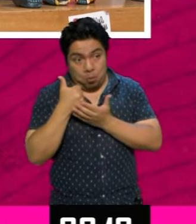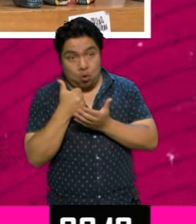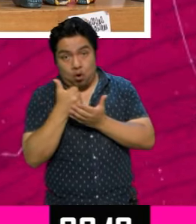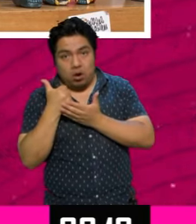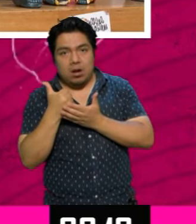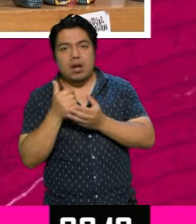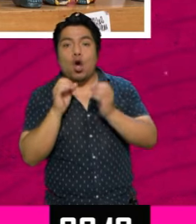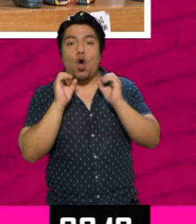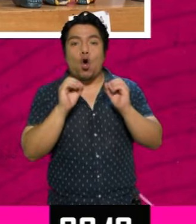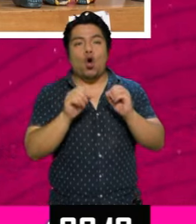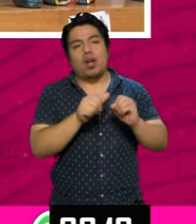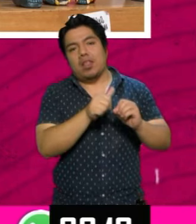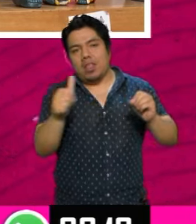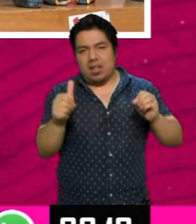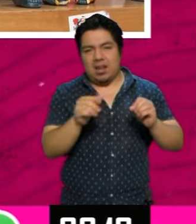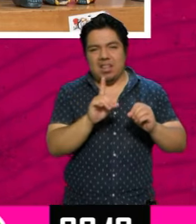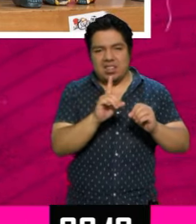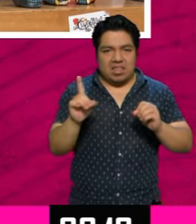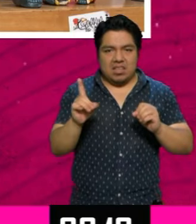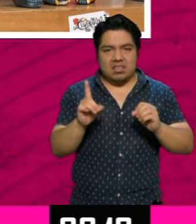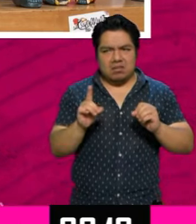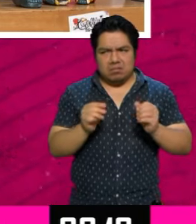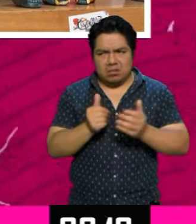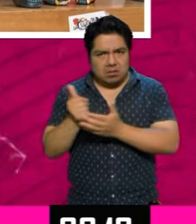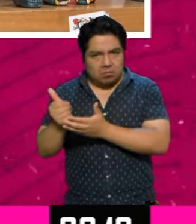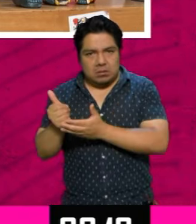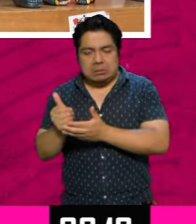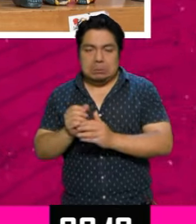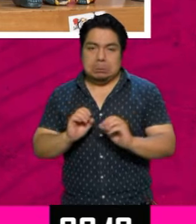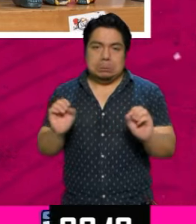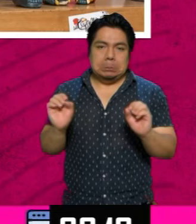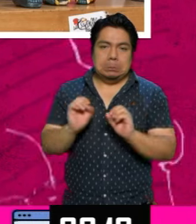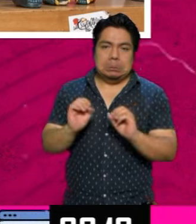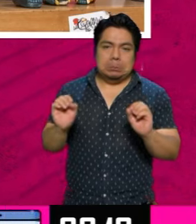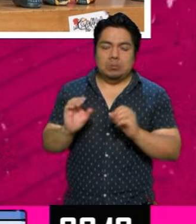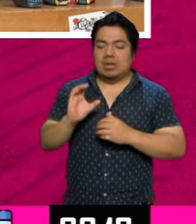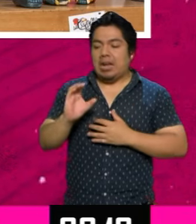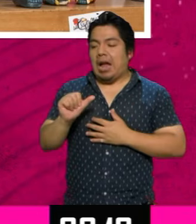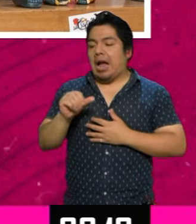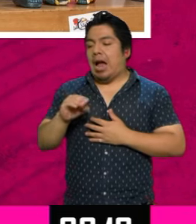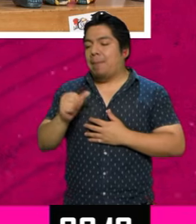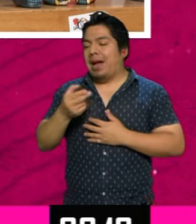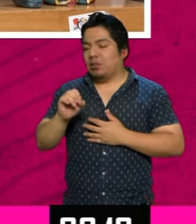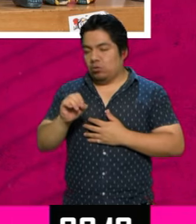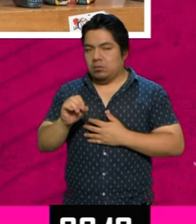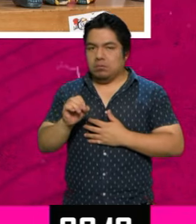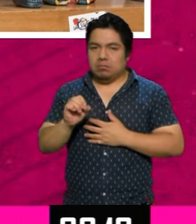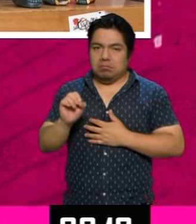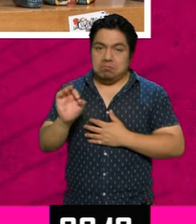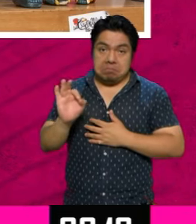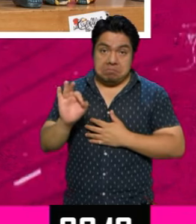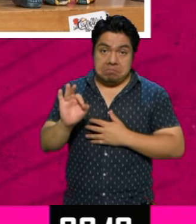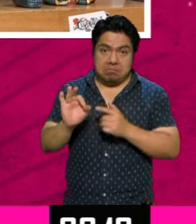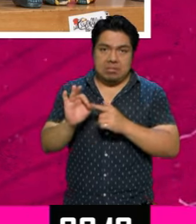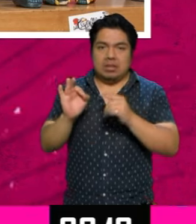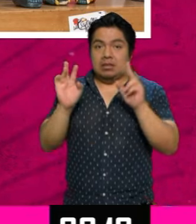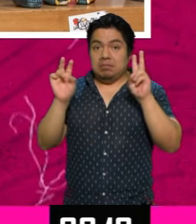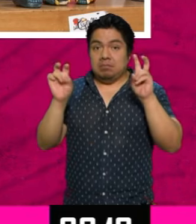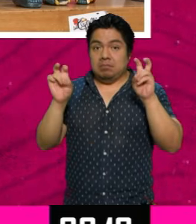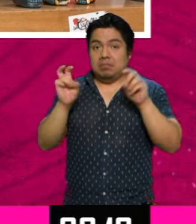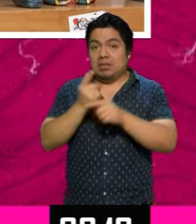la oposición de derecha, que no lo apoyó. El propio Camacho, que supuestamente iba a ser liberado